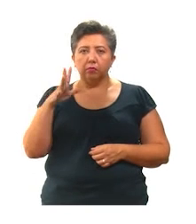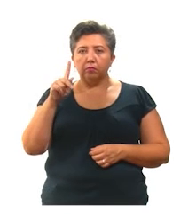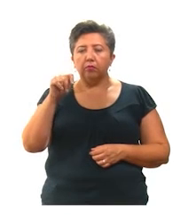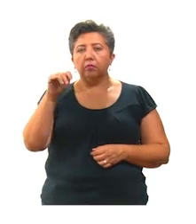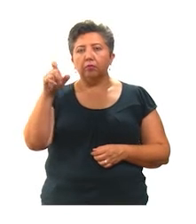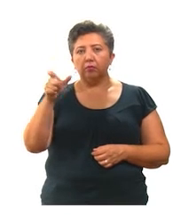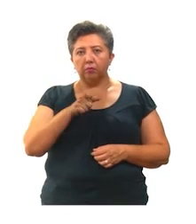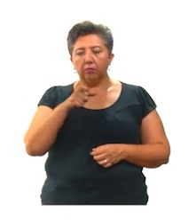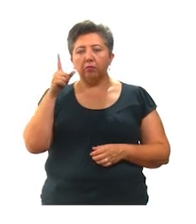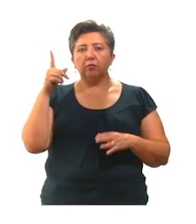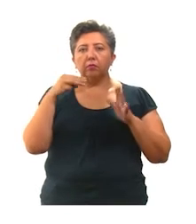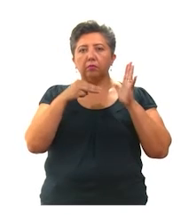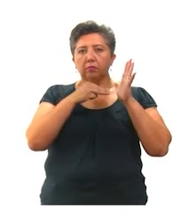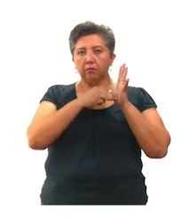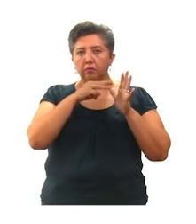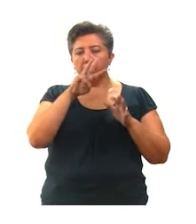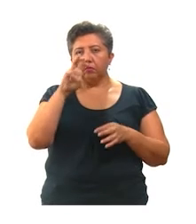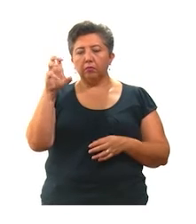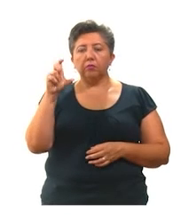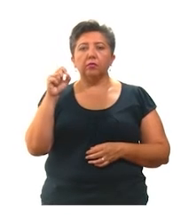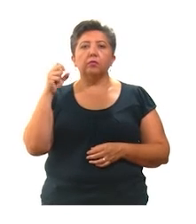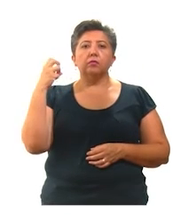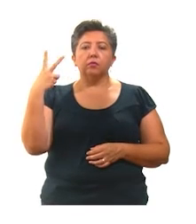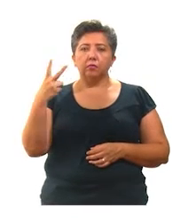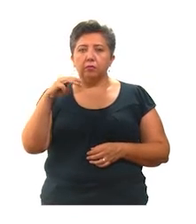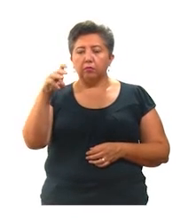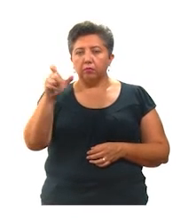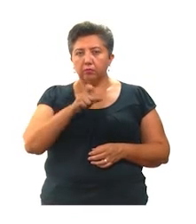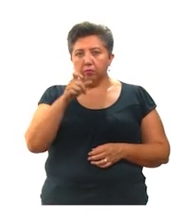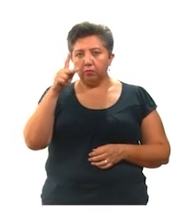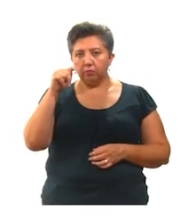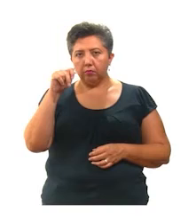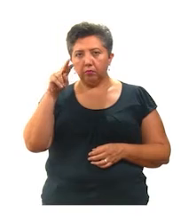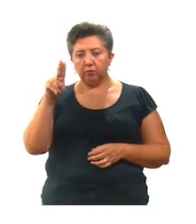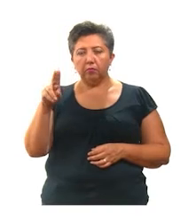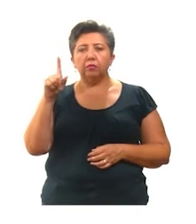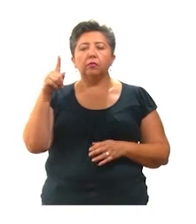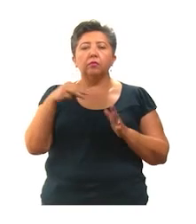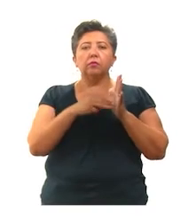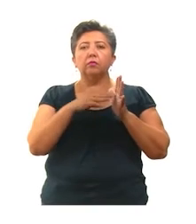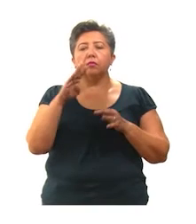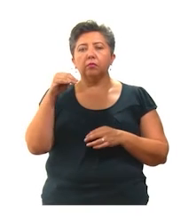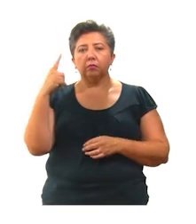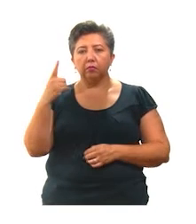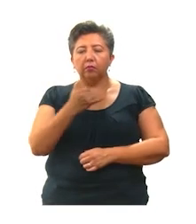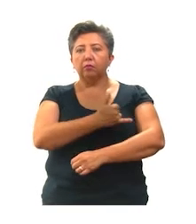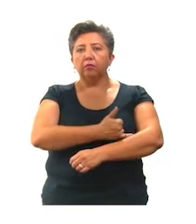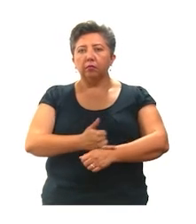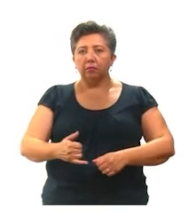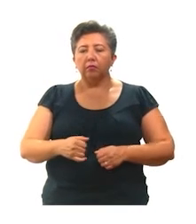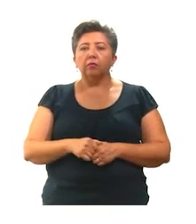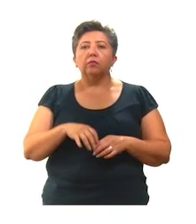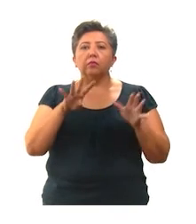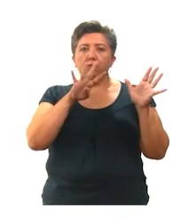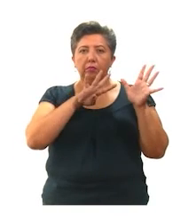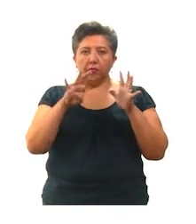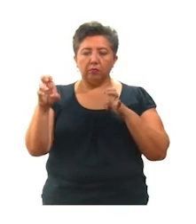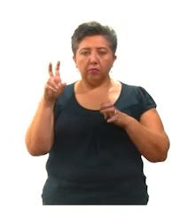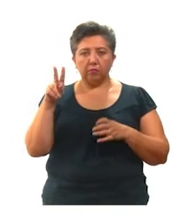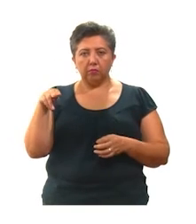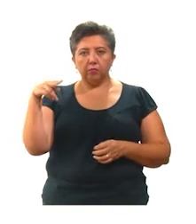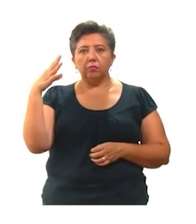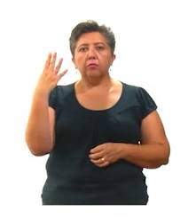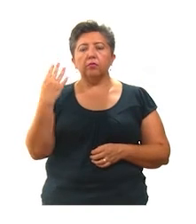letiheloba. Juan Pablo II, 25, Juntulul. Iguikil, 17. Ciudad Cauquel, 6. Las Américas, Cantul. Chuburna de Hidalgo,